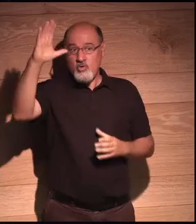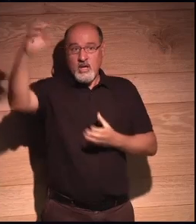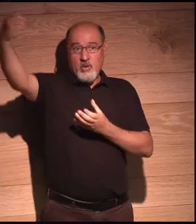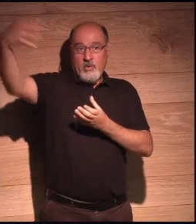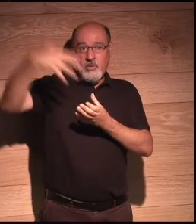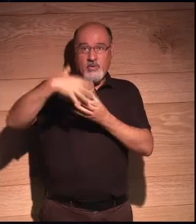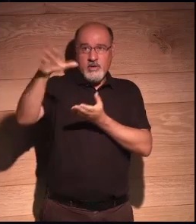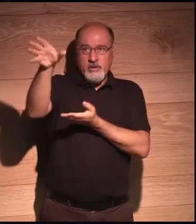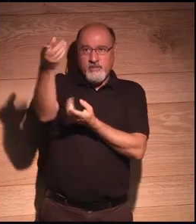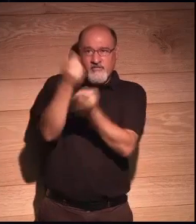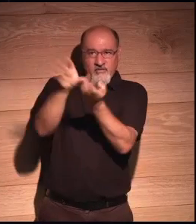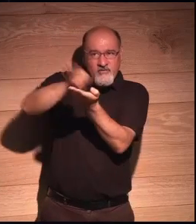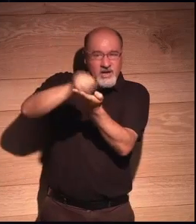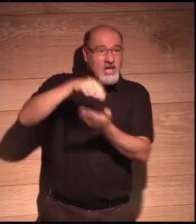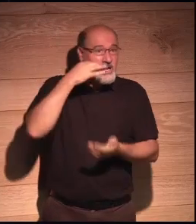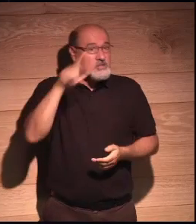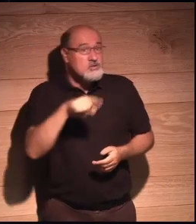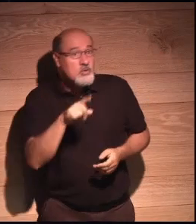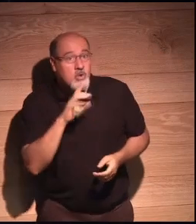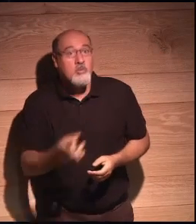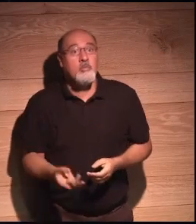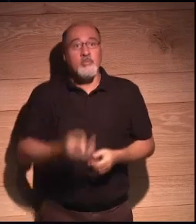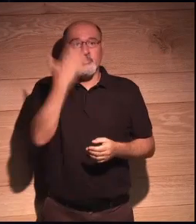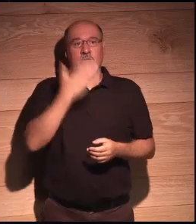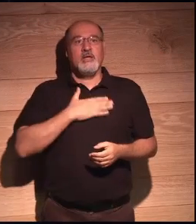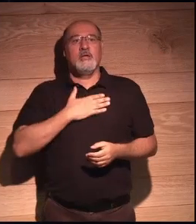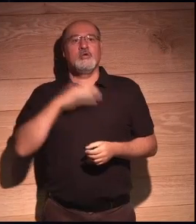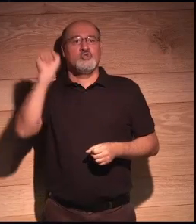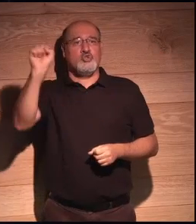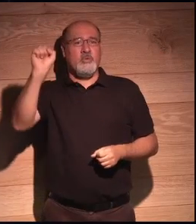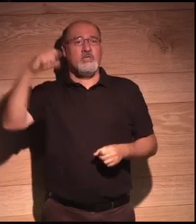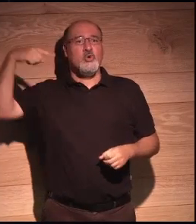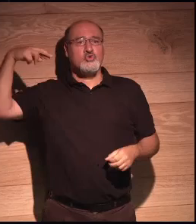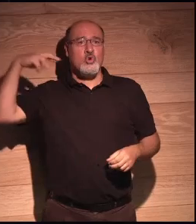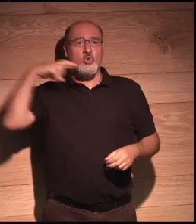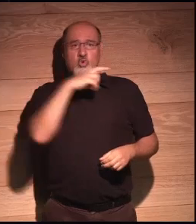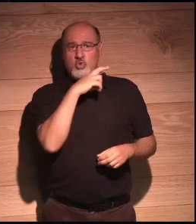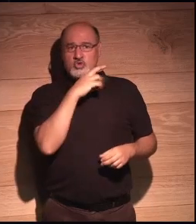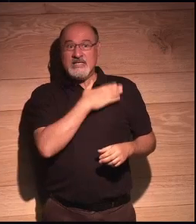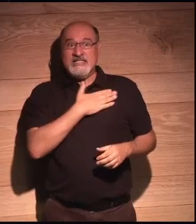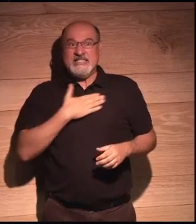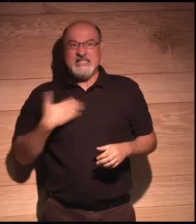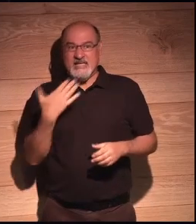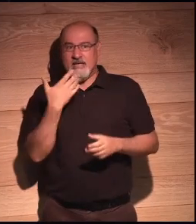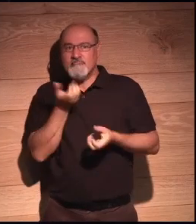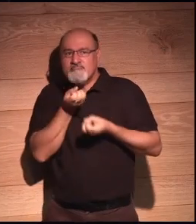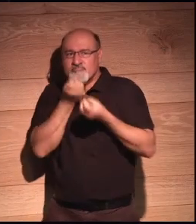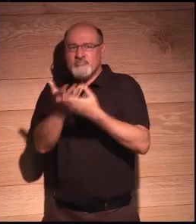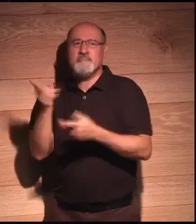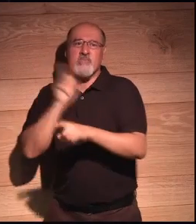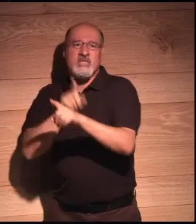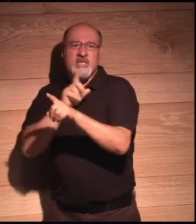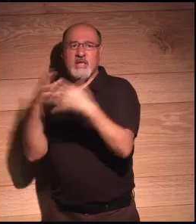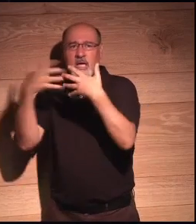querían demostrar que eso era un montaje y que el hombre no había llegado a la Luna eran los soviéticos, pero no pudieron porque Armstrong